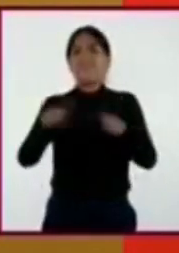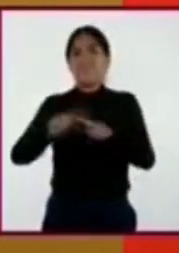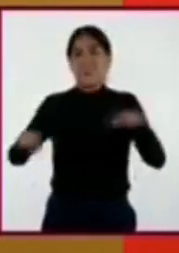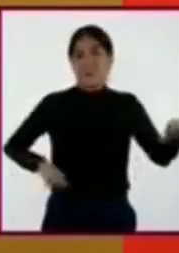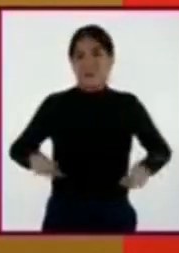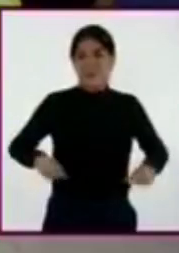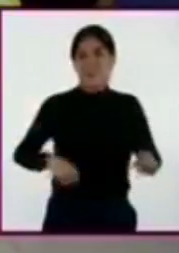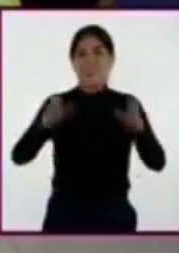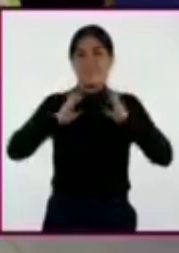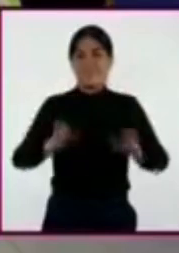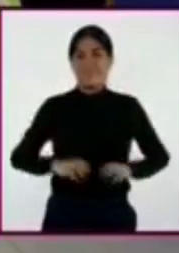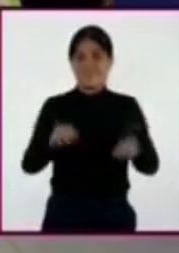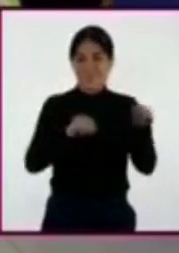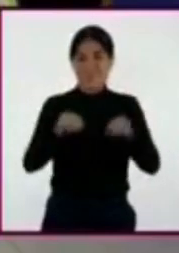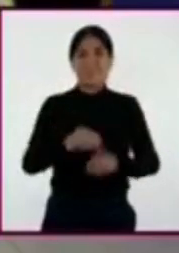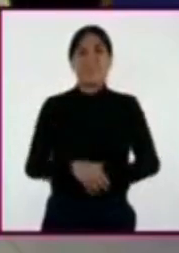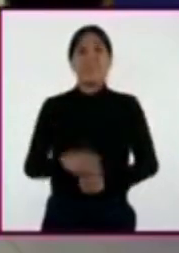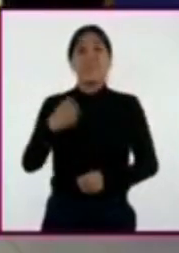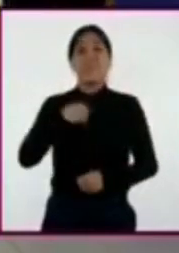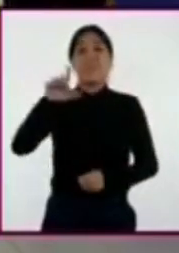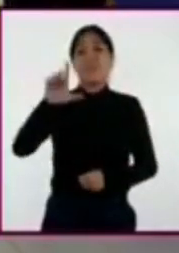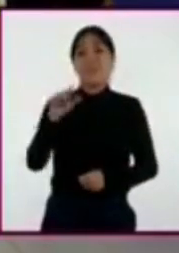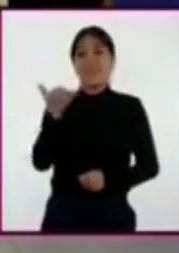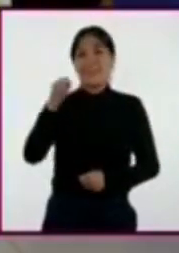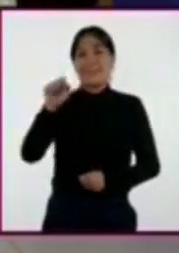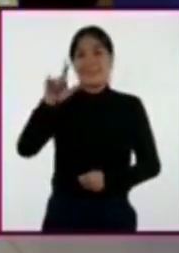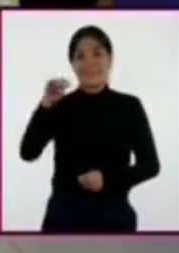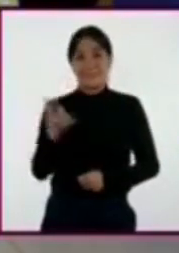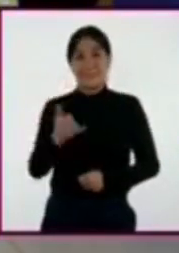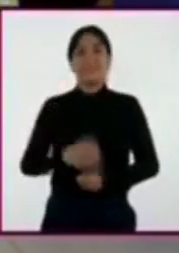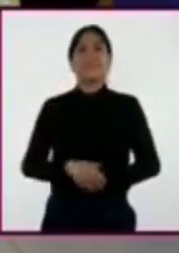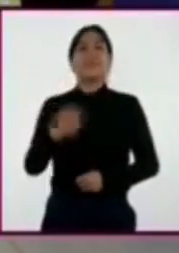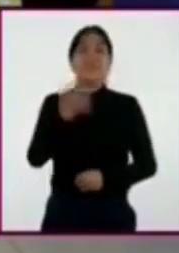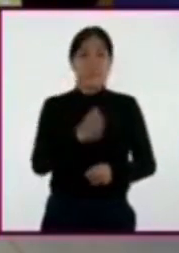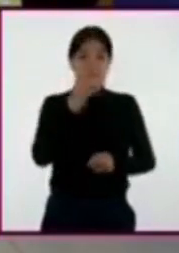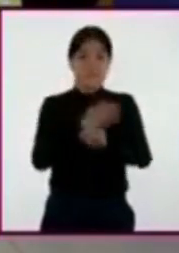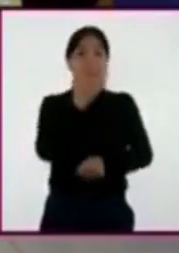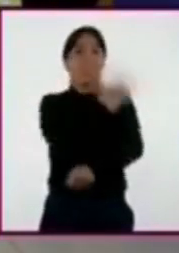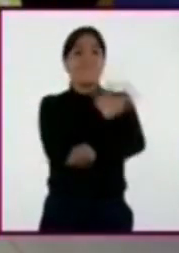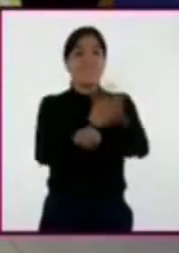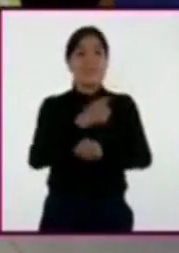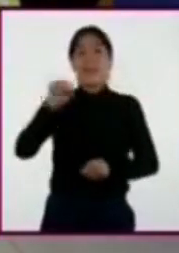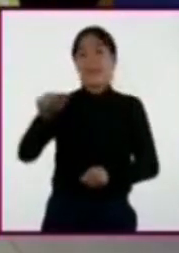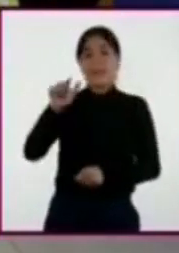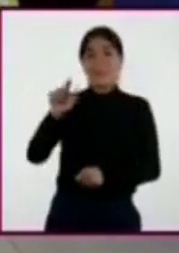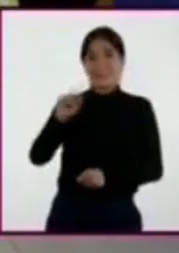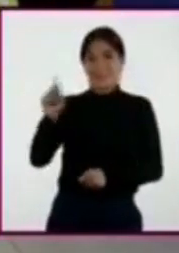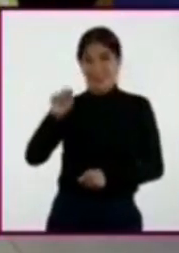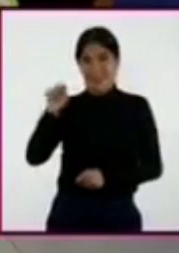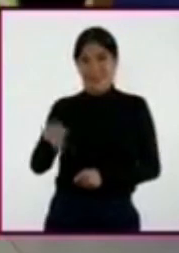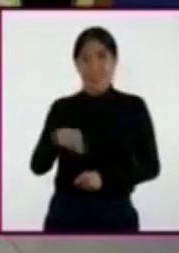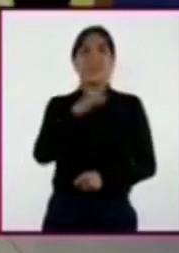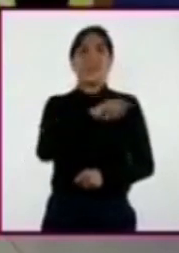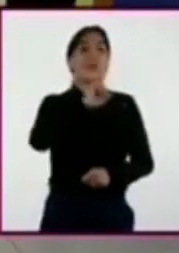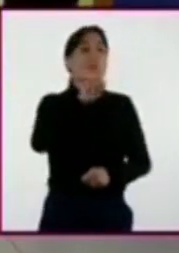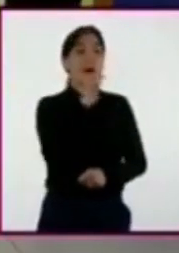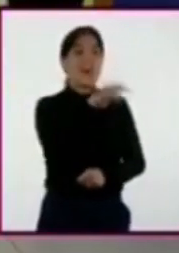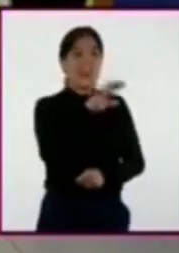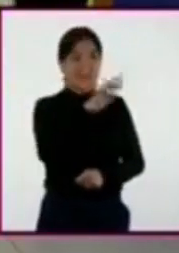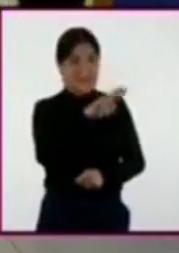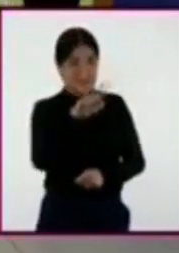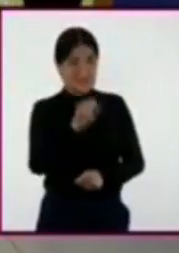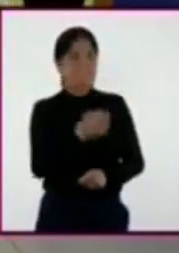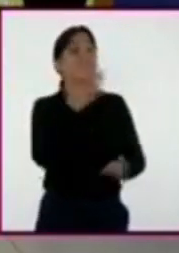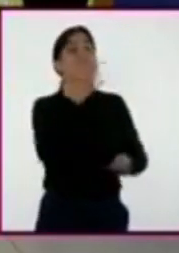actividades motrices. Yo soy Leslie Mendívil y hoy nos acompañan los profesores Yasmín López y Juan Carlos Arriola. Bienvenidos,